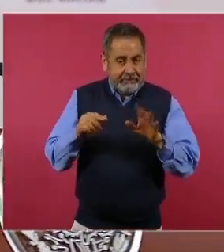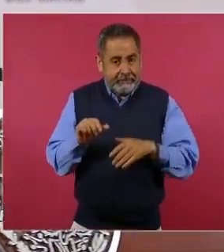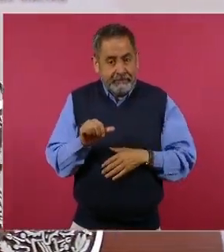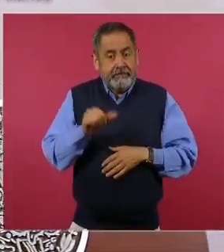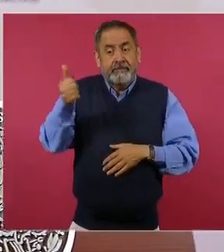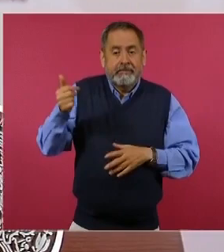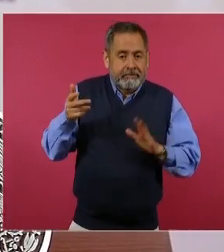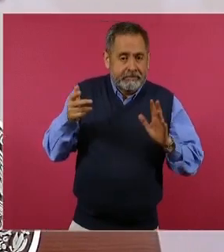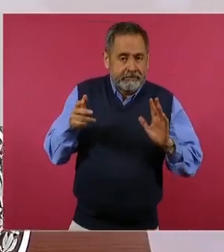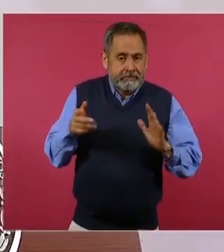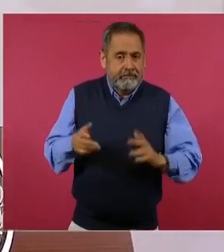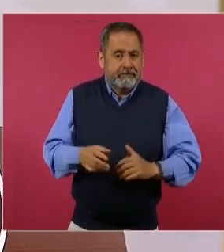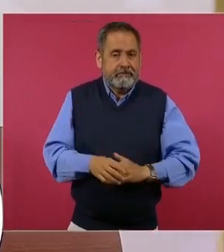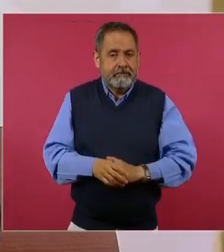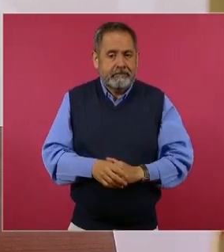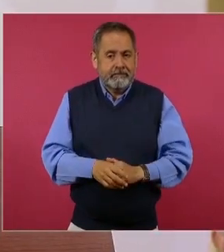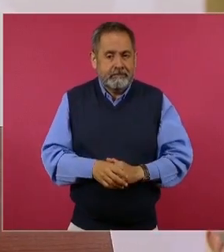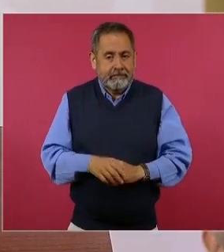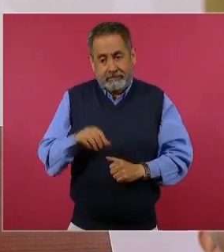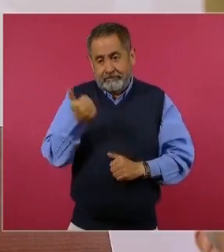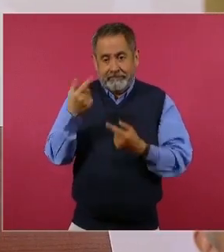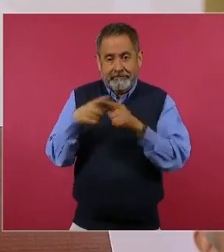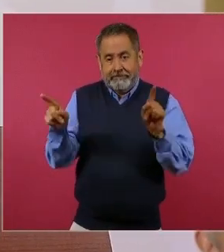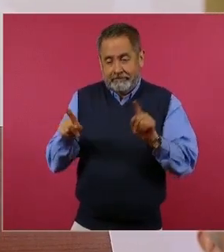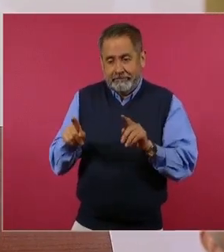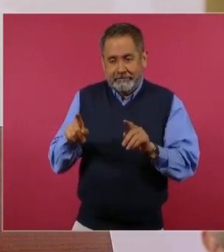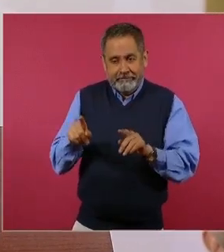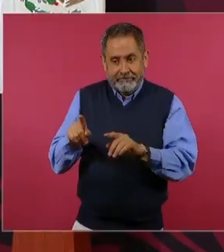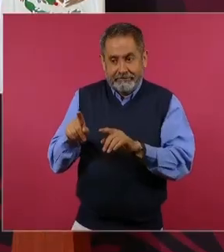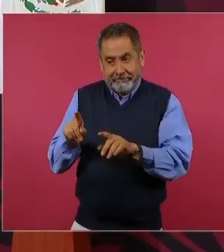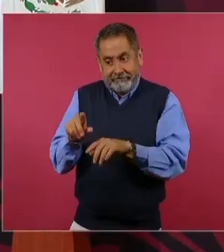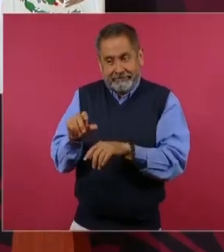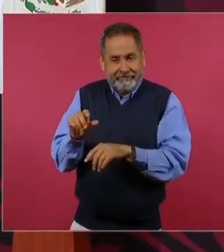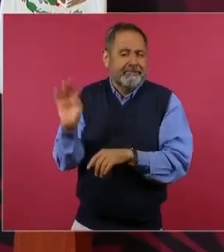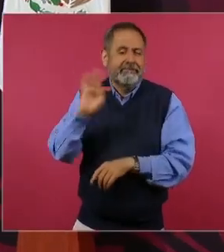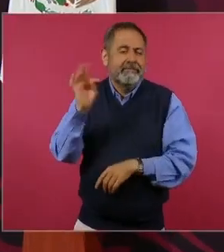otra la situación,